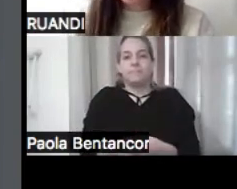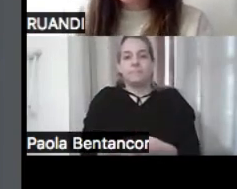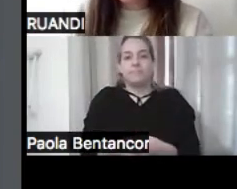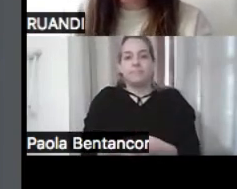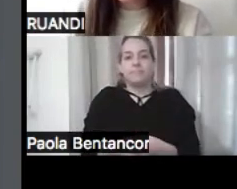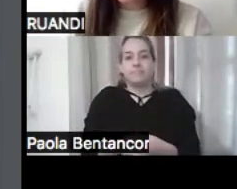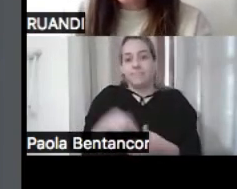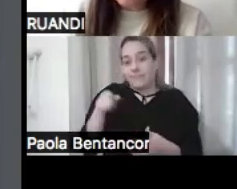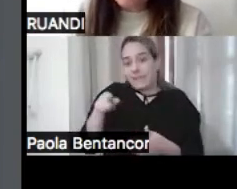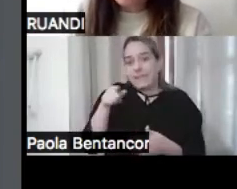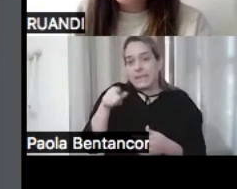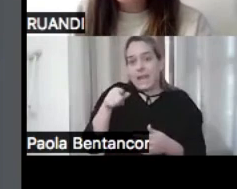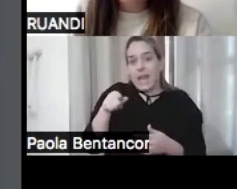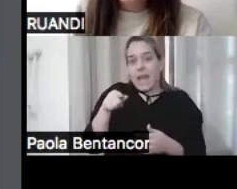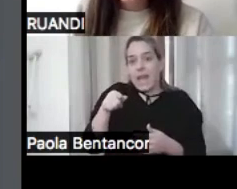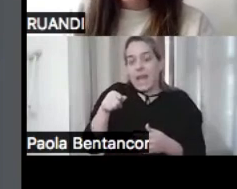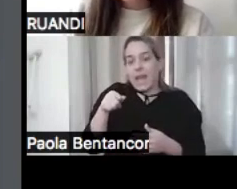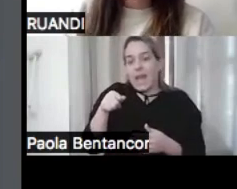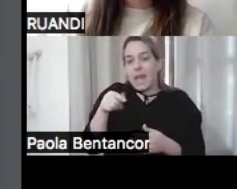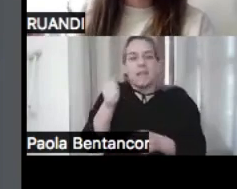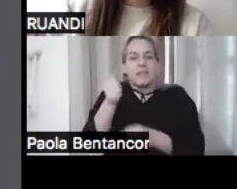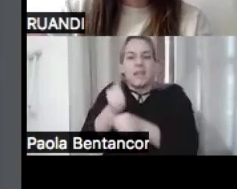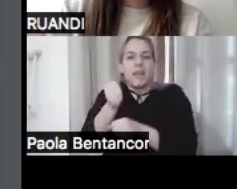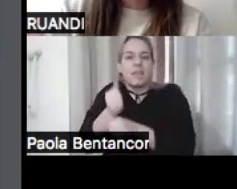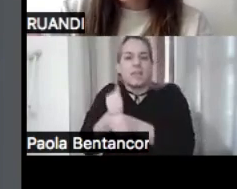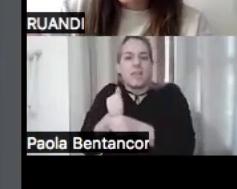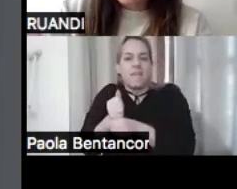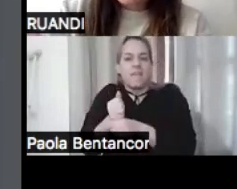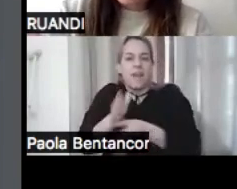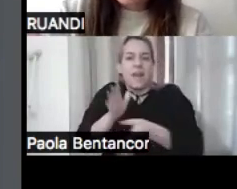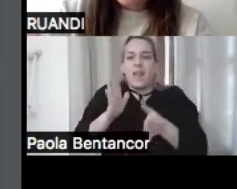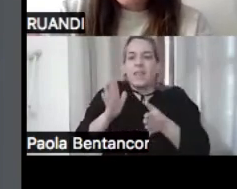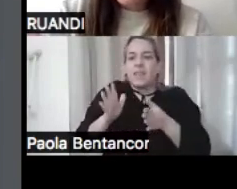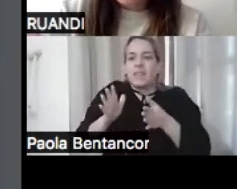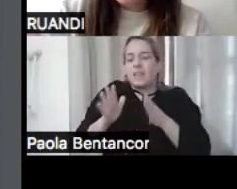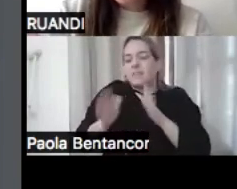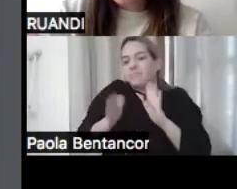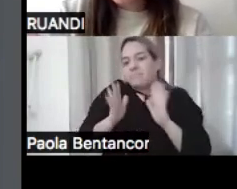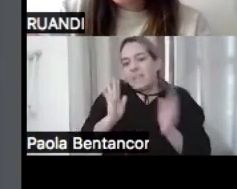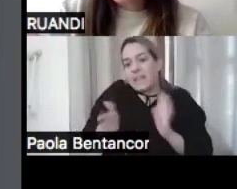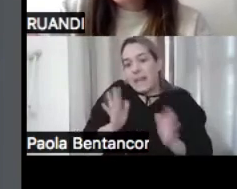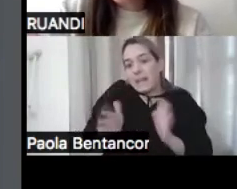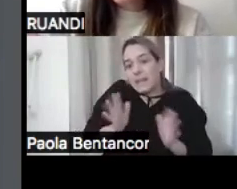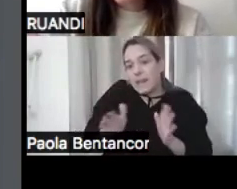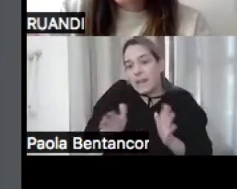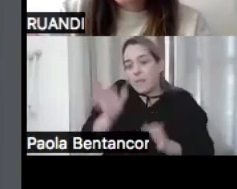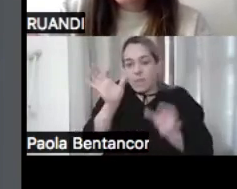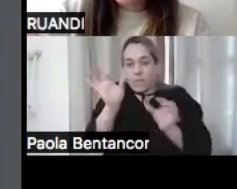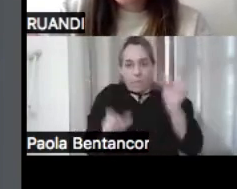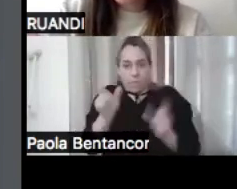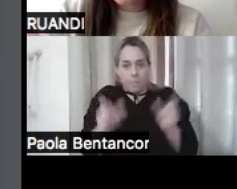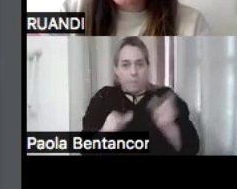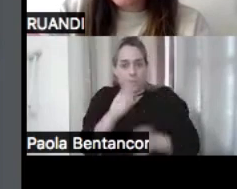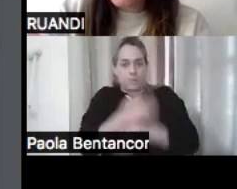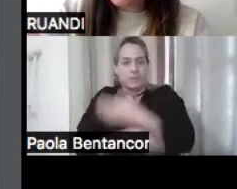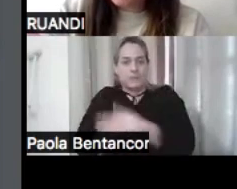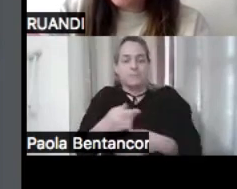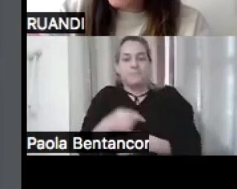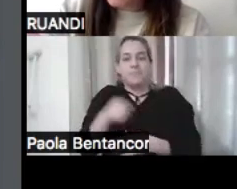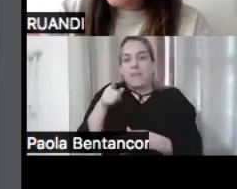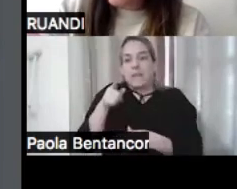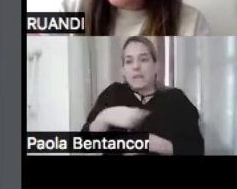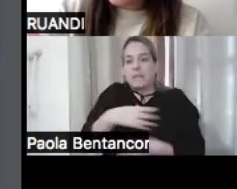Fernanda es terapista ocupacional, es estimuladora temprana y tiene una certificación en